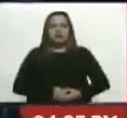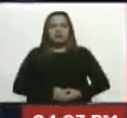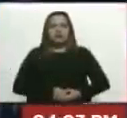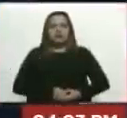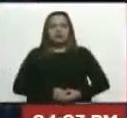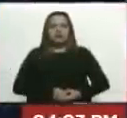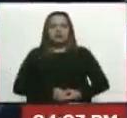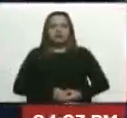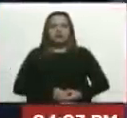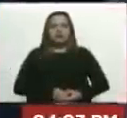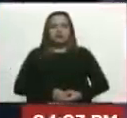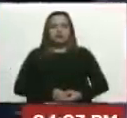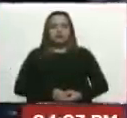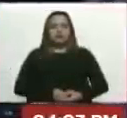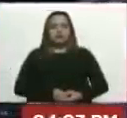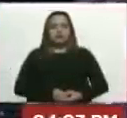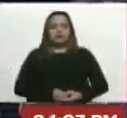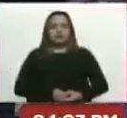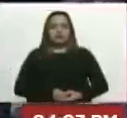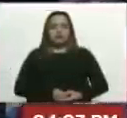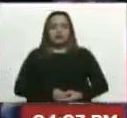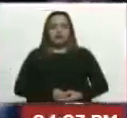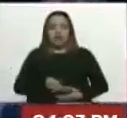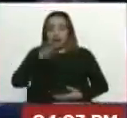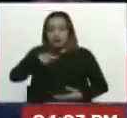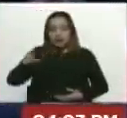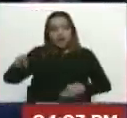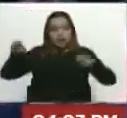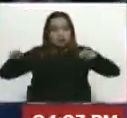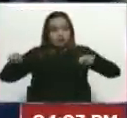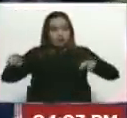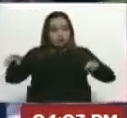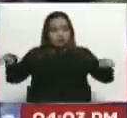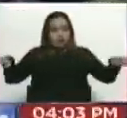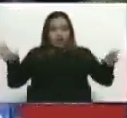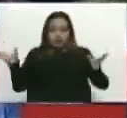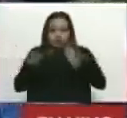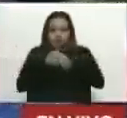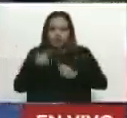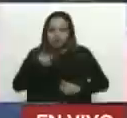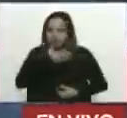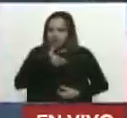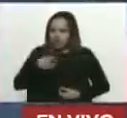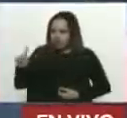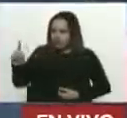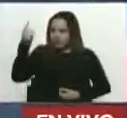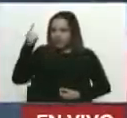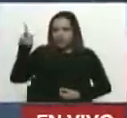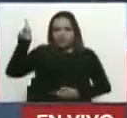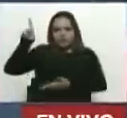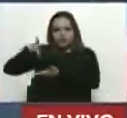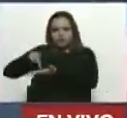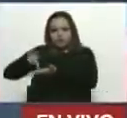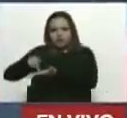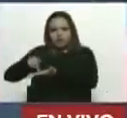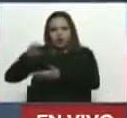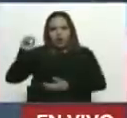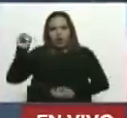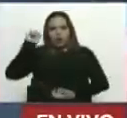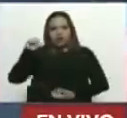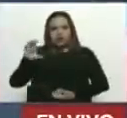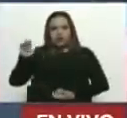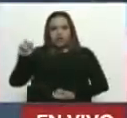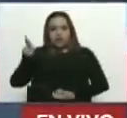que nos acompañan, yo quiero darle la palabra en primer lugar a Oscar Jadue,